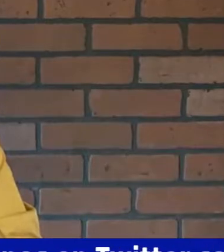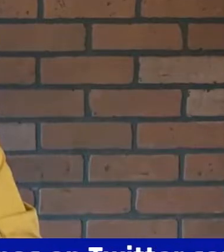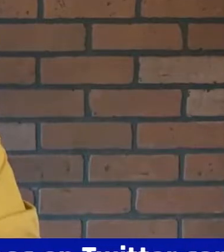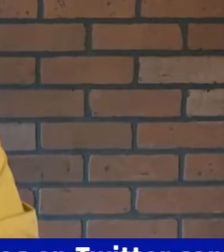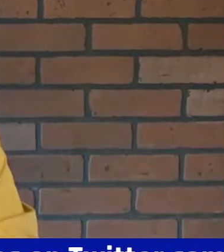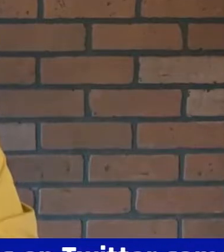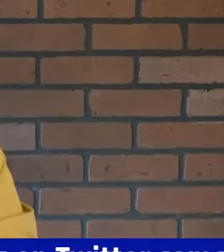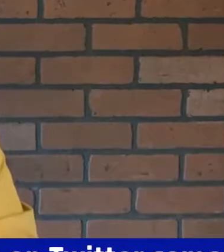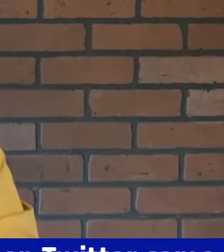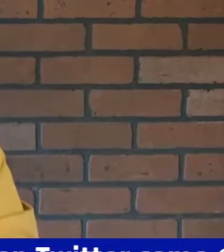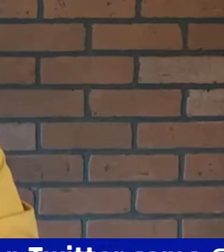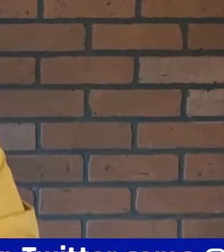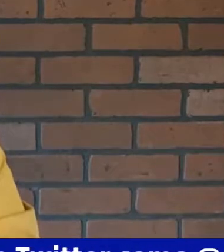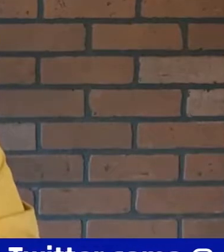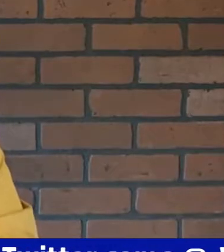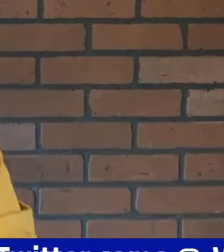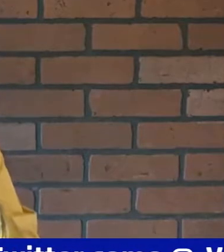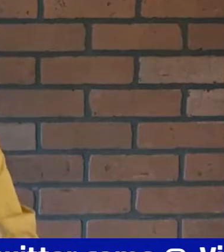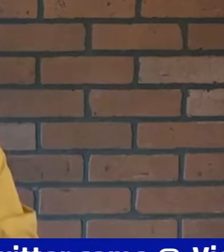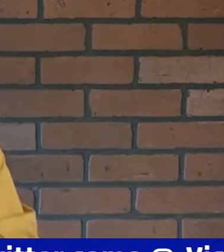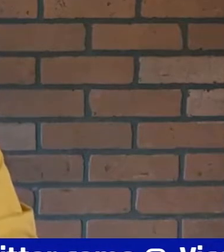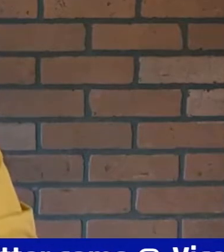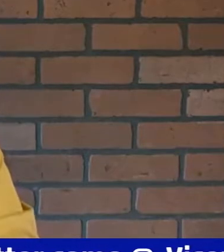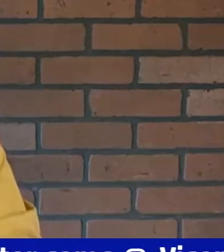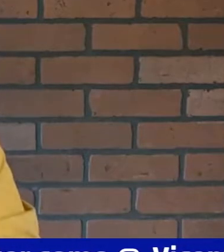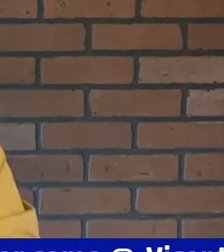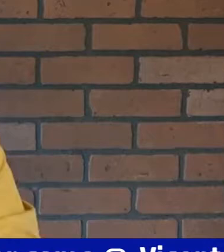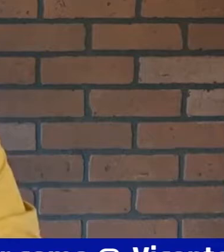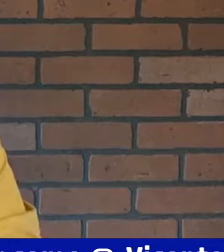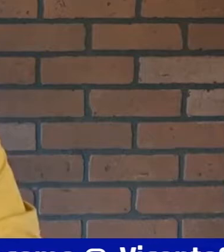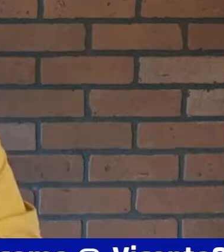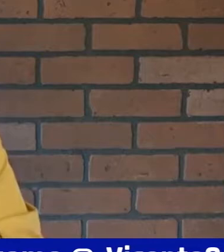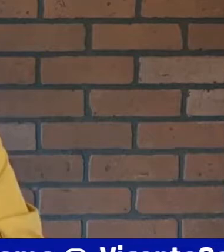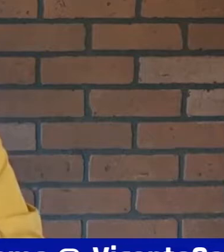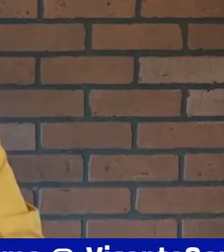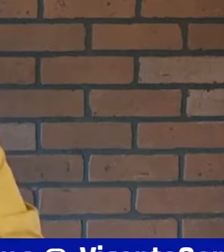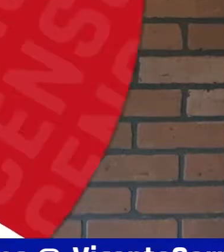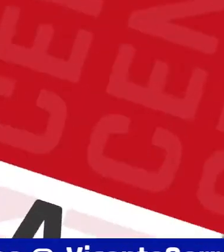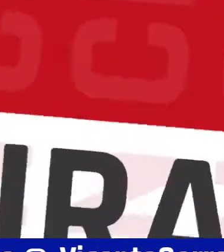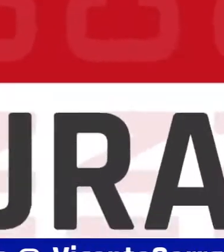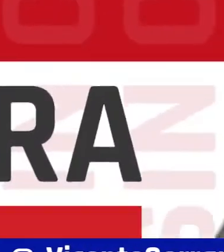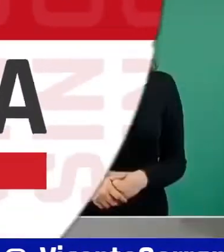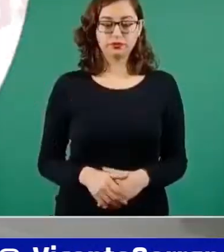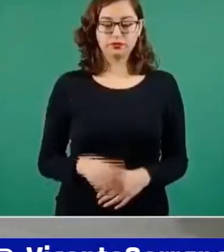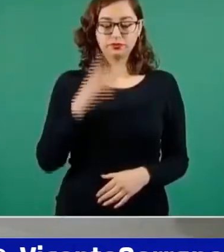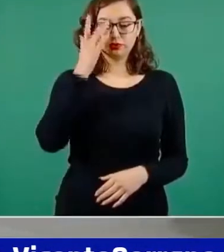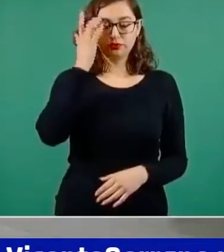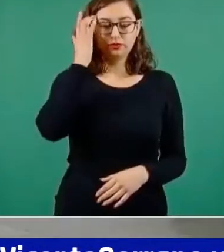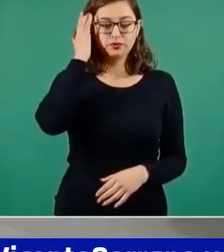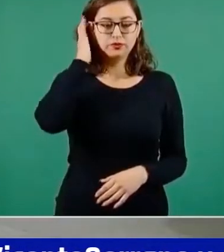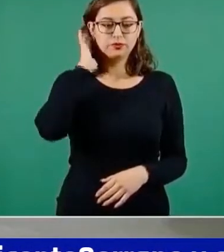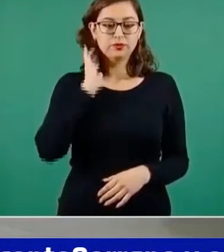revelando de dónde nace este contrato Pegasus y particularmente qué es lo que sigue.